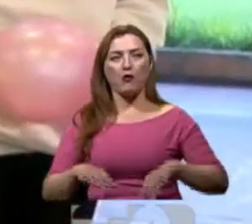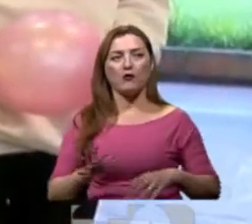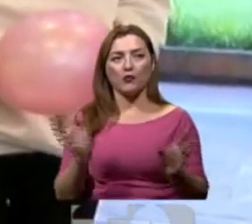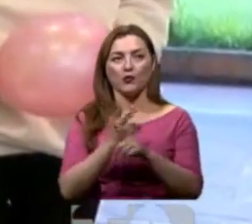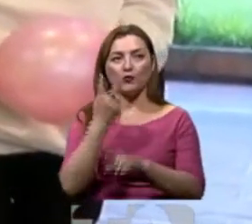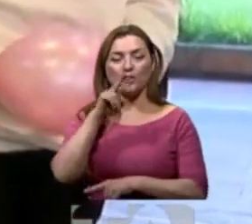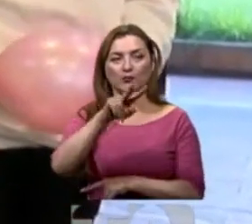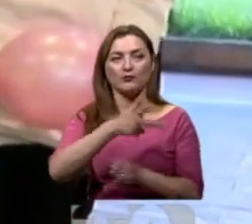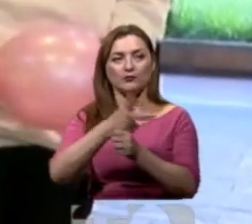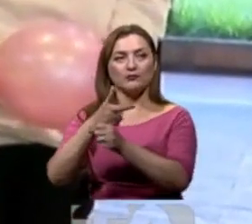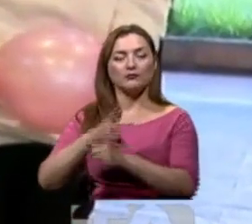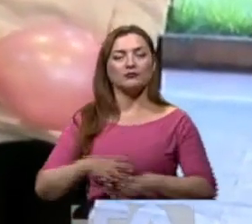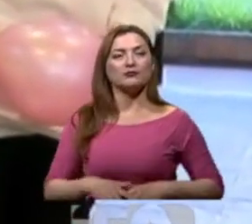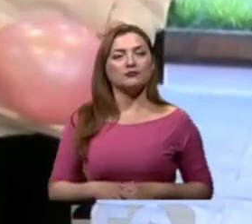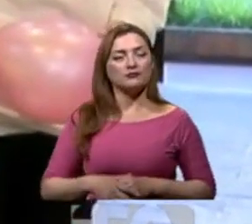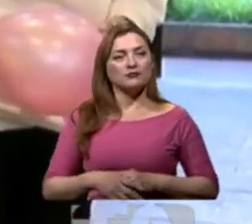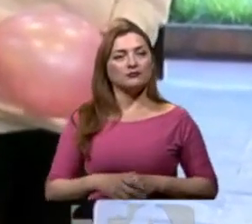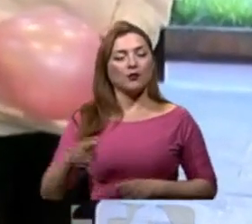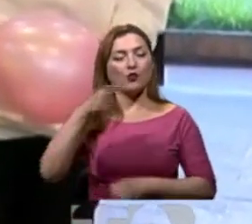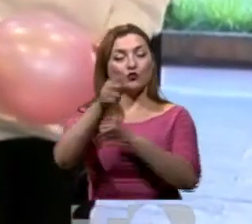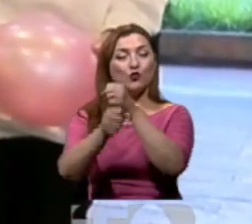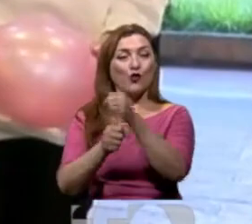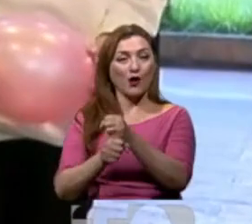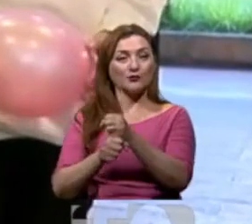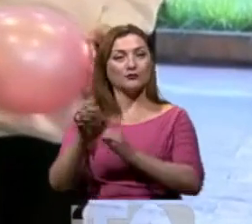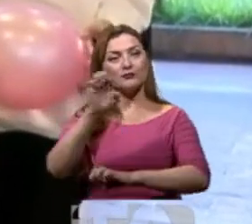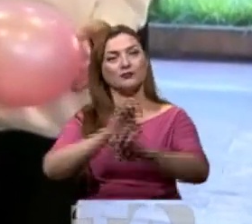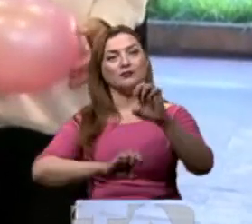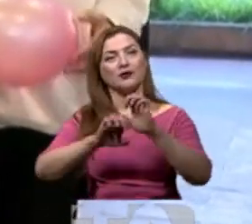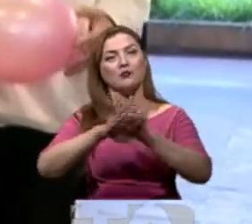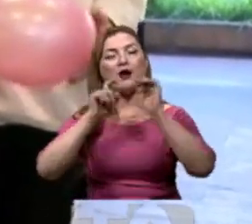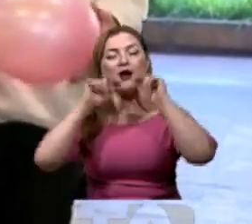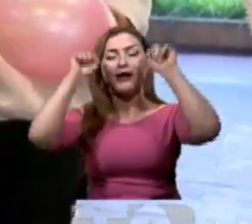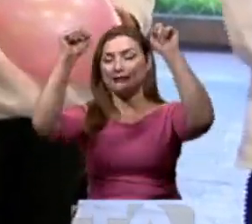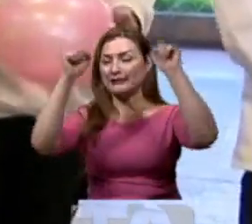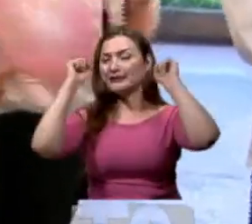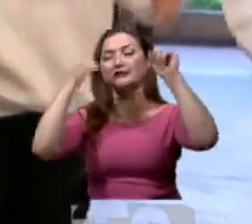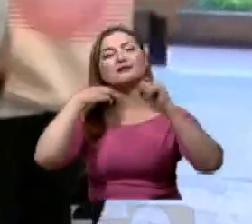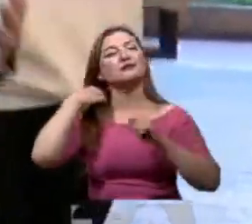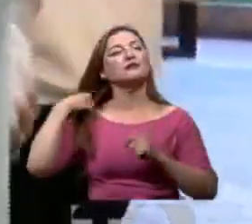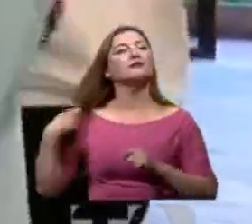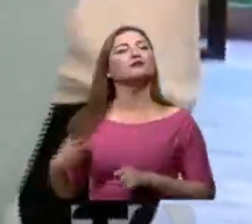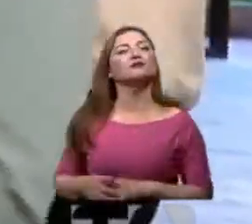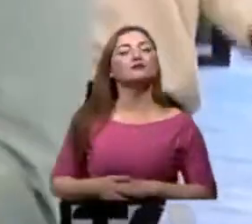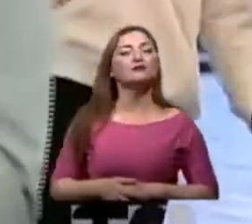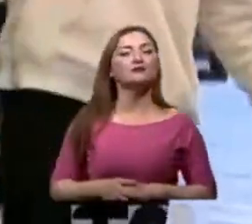productor Sebastián Piedra, que vaya anotando para el próximo año también calificar a la barra más animada, porque una de esas es